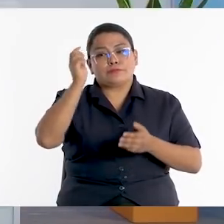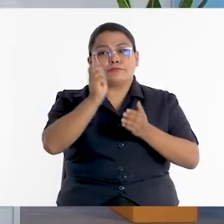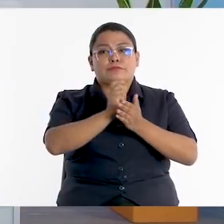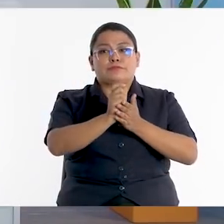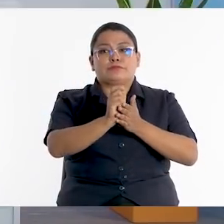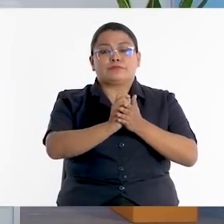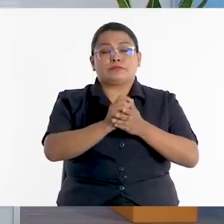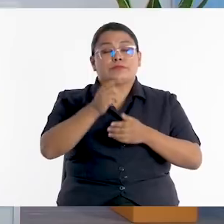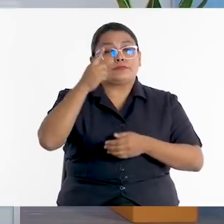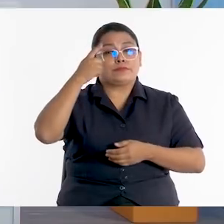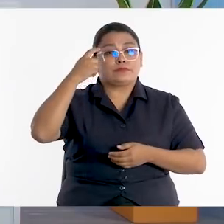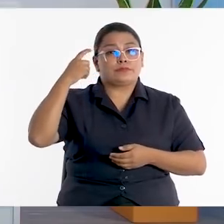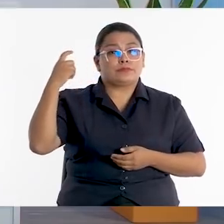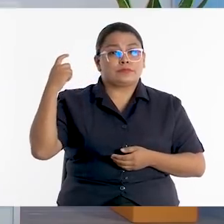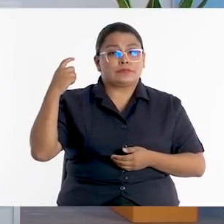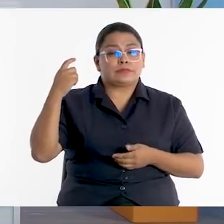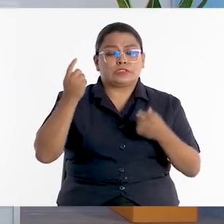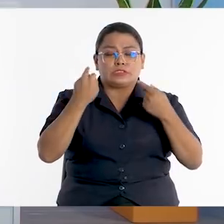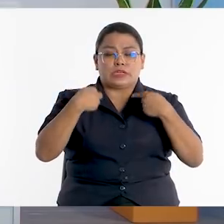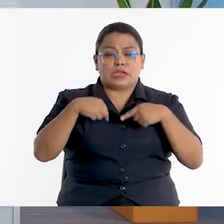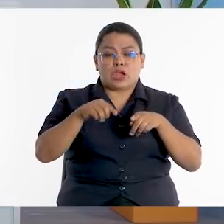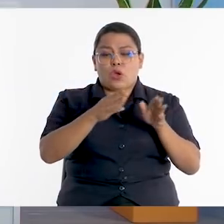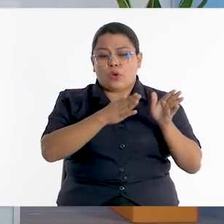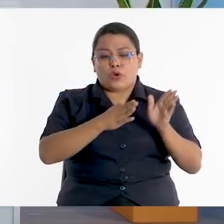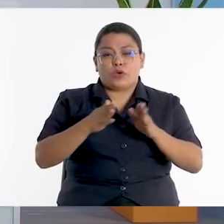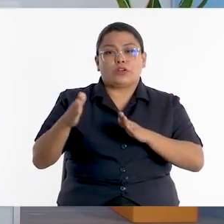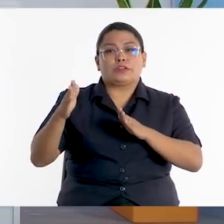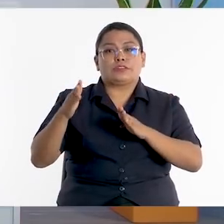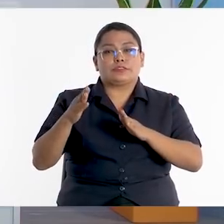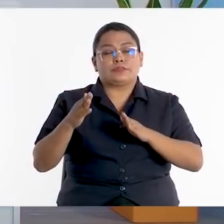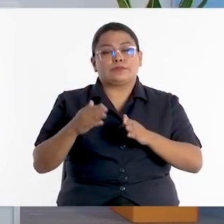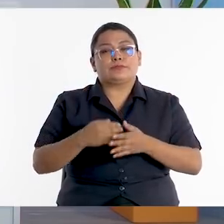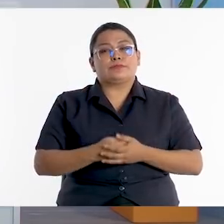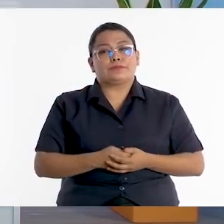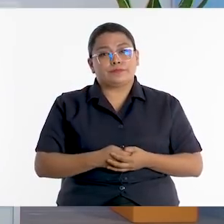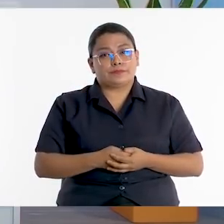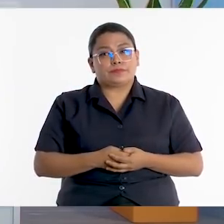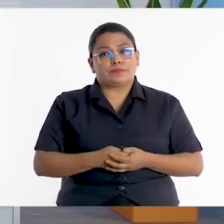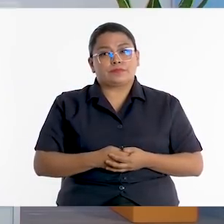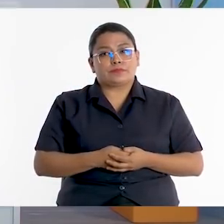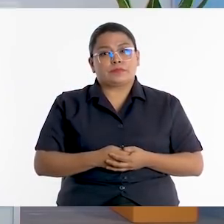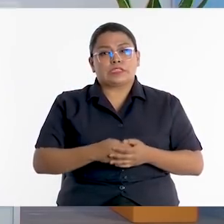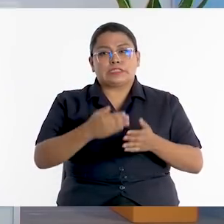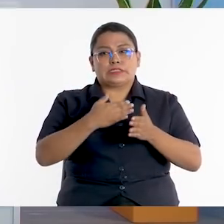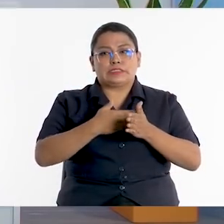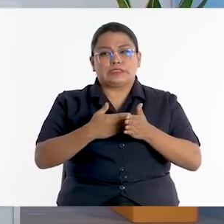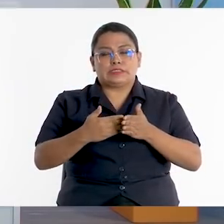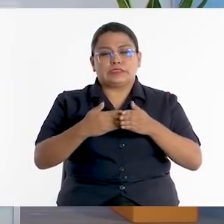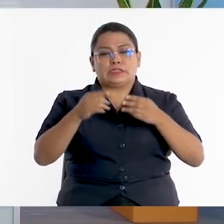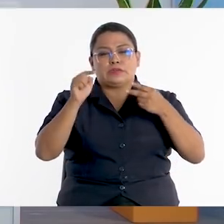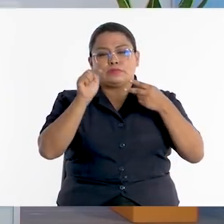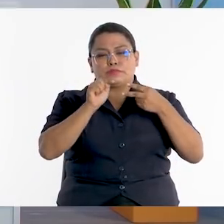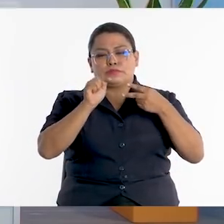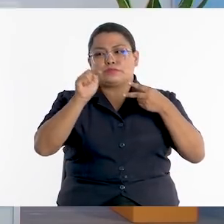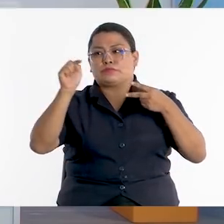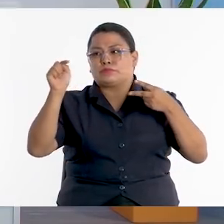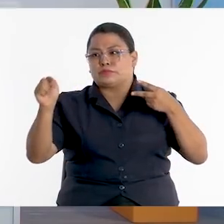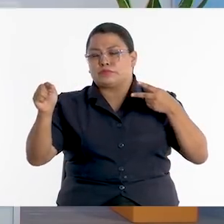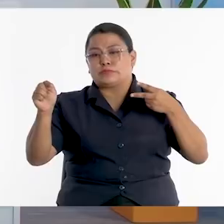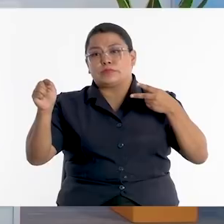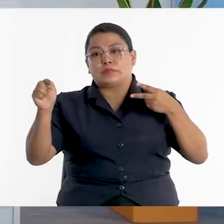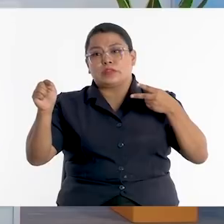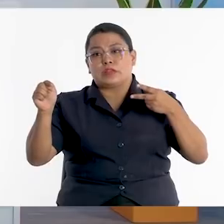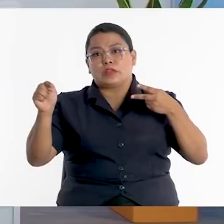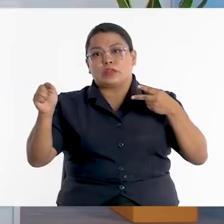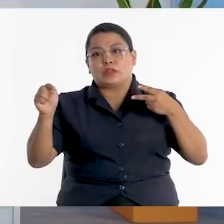escribir? Recuerden que debemos mantener un poco el orden, es decir, si iniciamos acá y finalizamos acá,